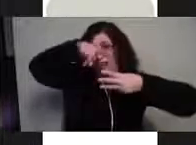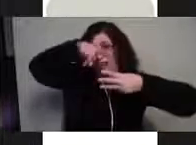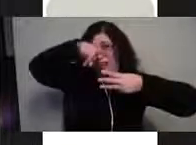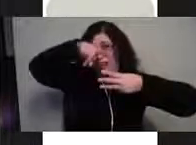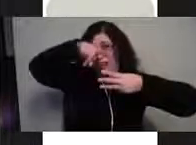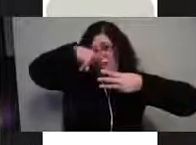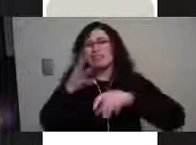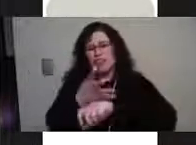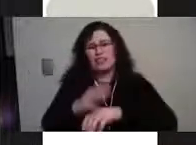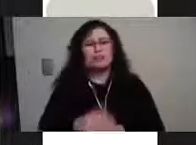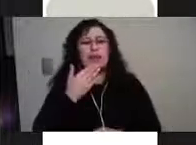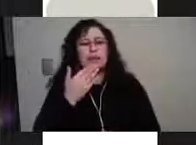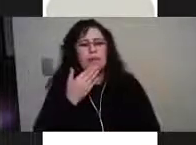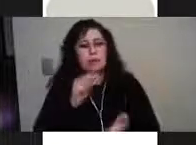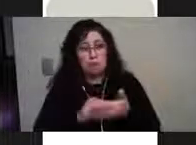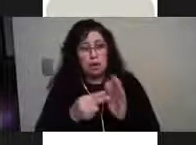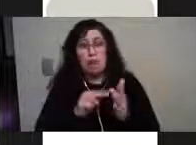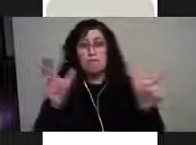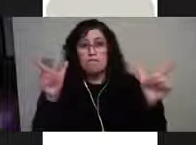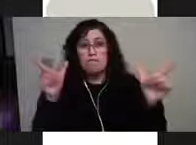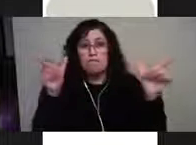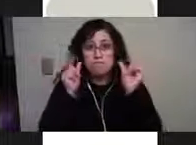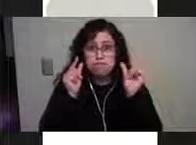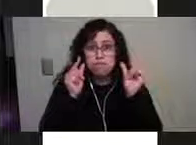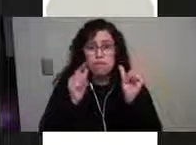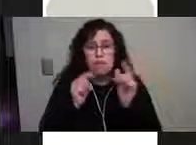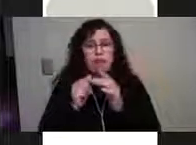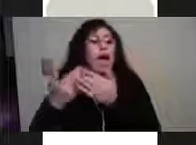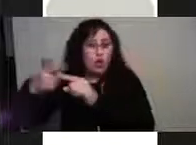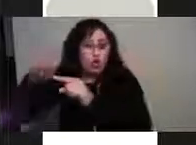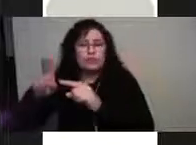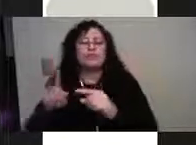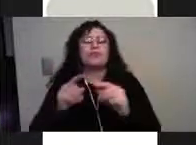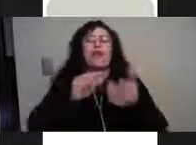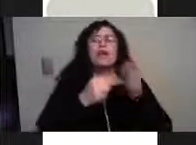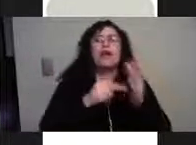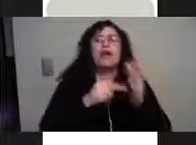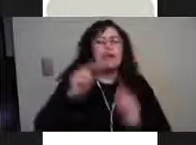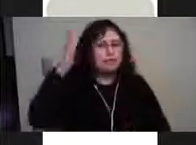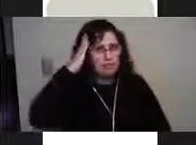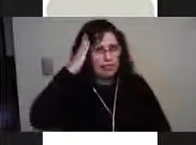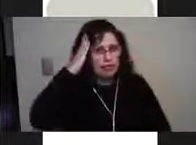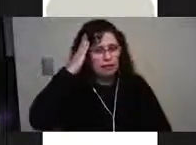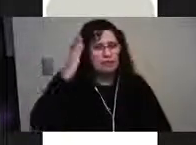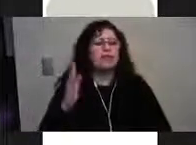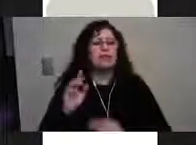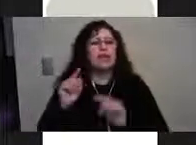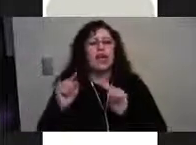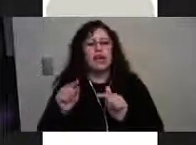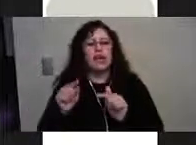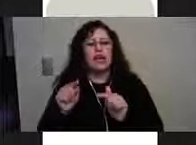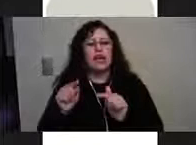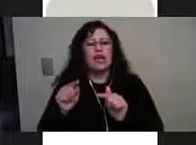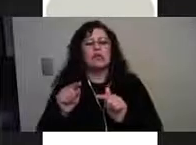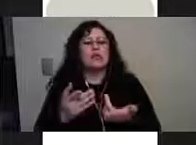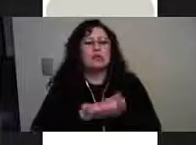Déficit auditivo también, ya dentro de los trastornos psiquiátricos también, en niños que tienen más compromiso cognitivo, uno puede